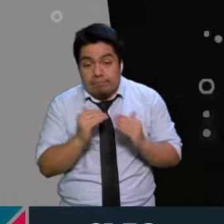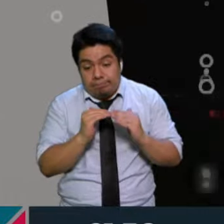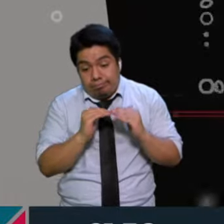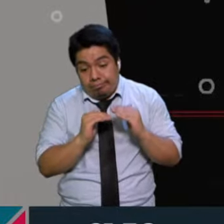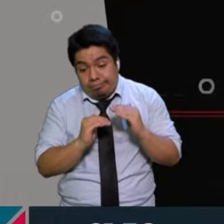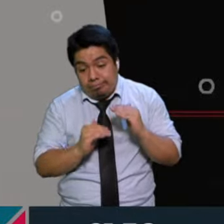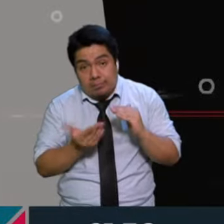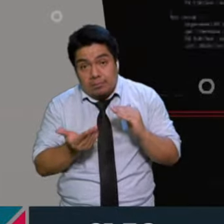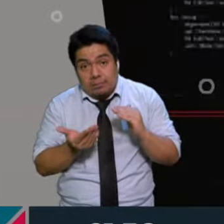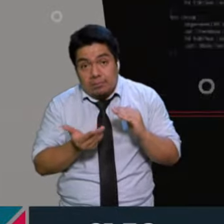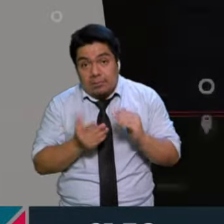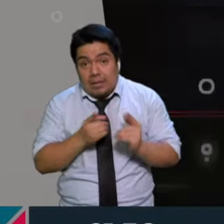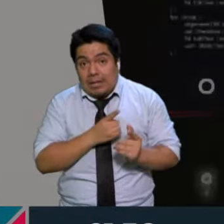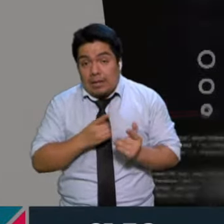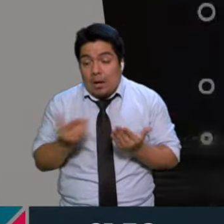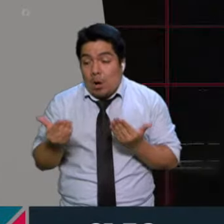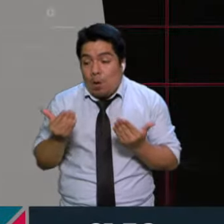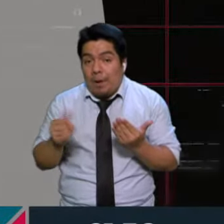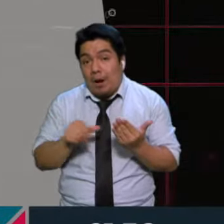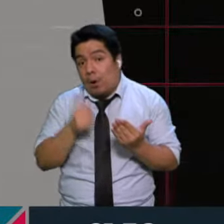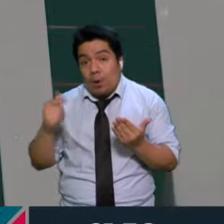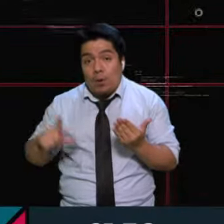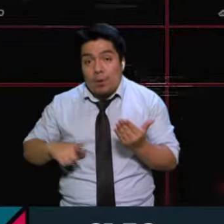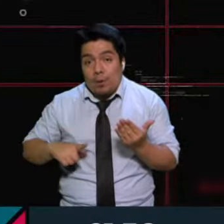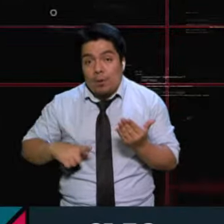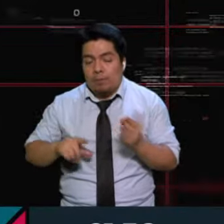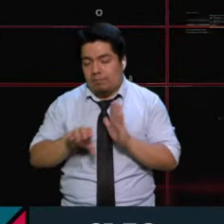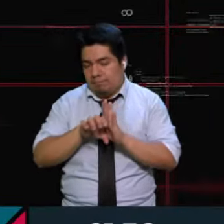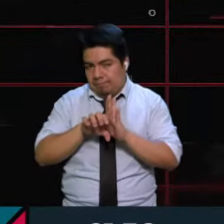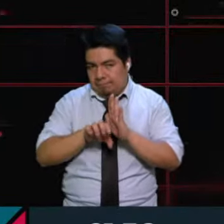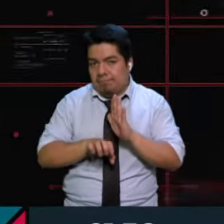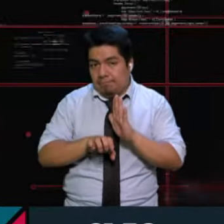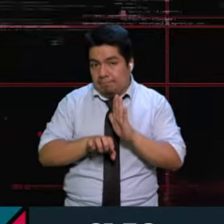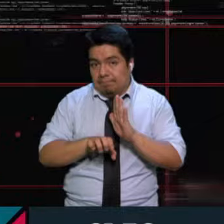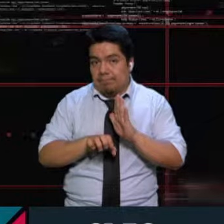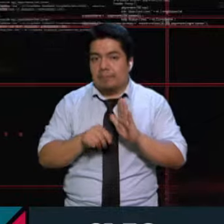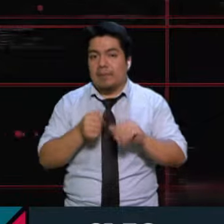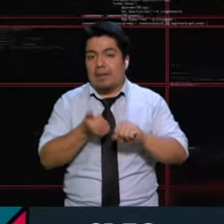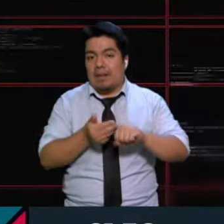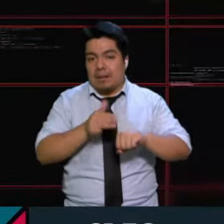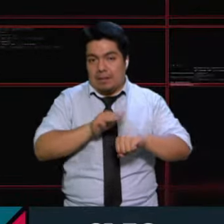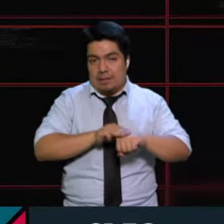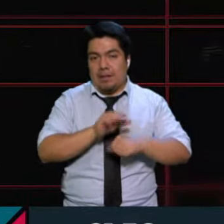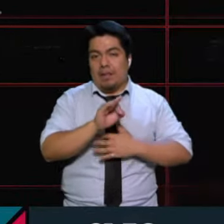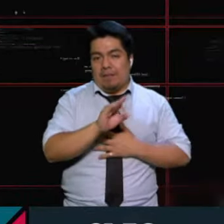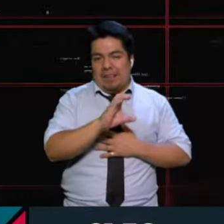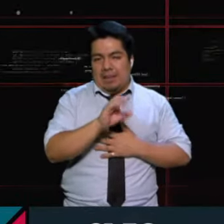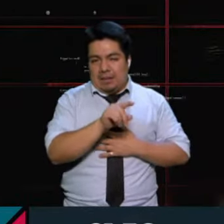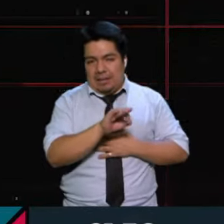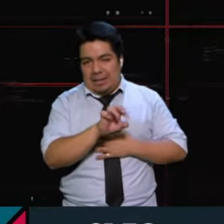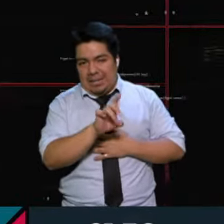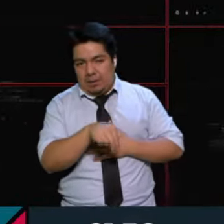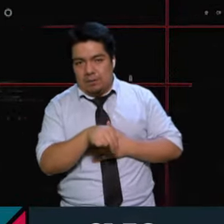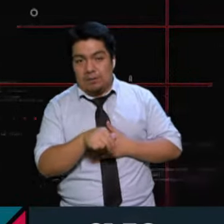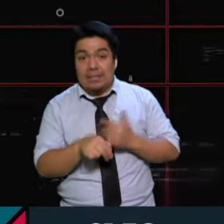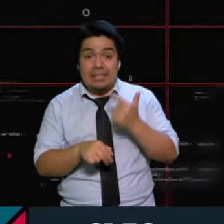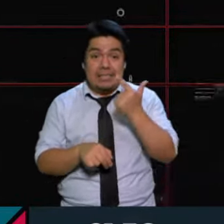del endeudamiento comparado con otros sexenios. Por ejemplo, en la administración de Felipe Calderón, que fue